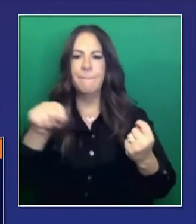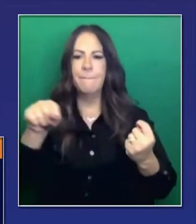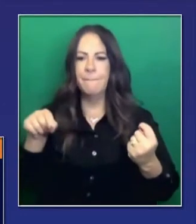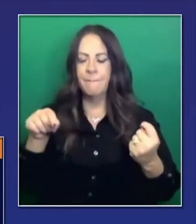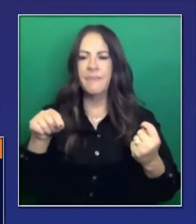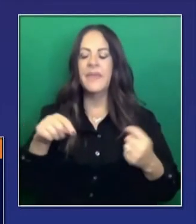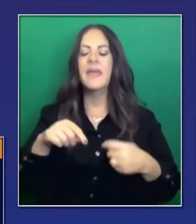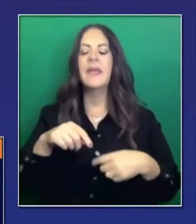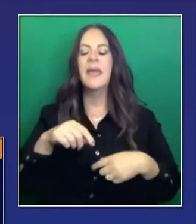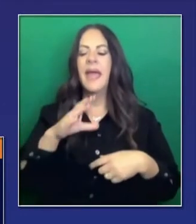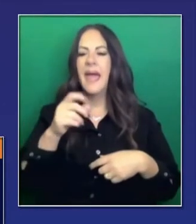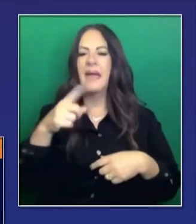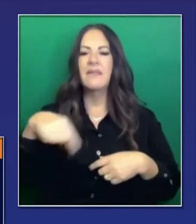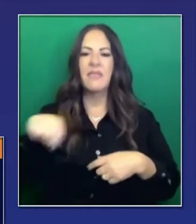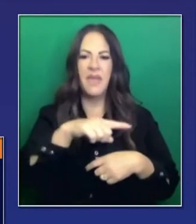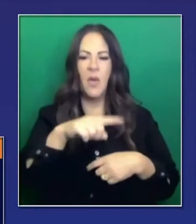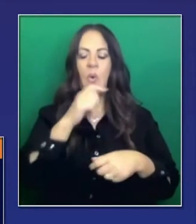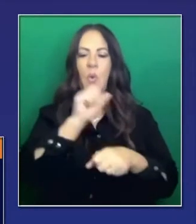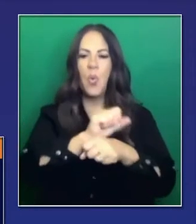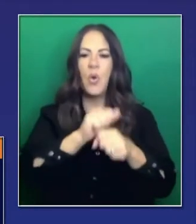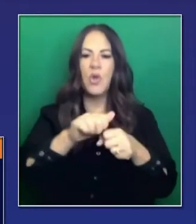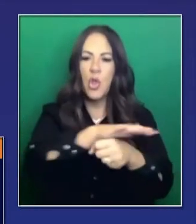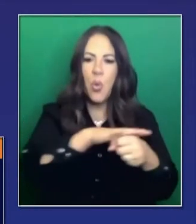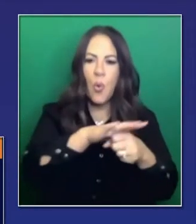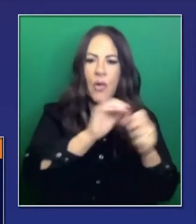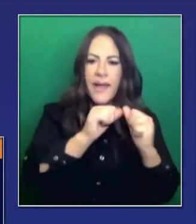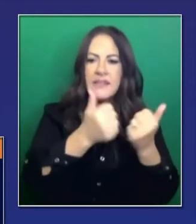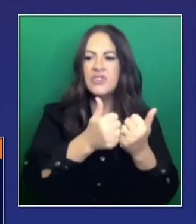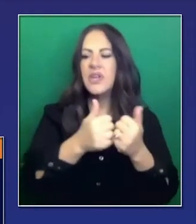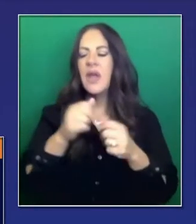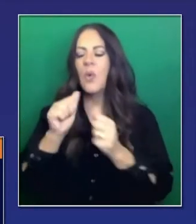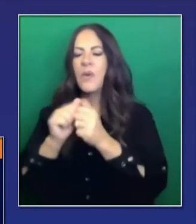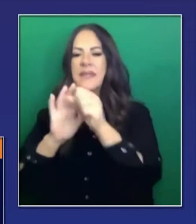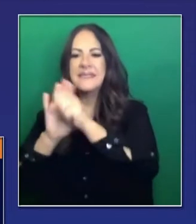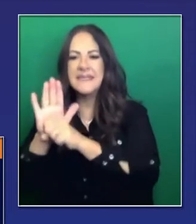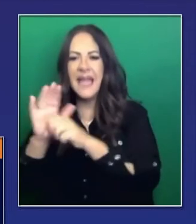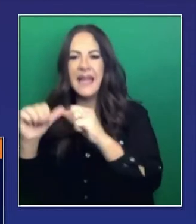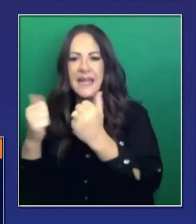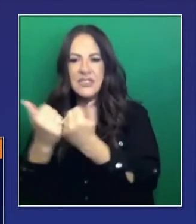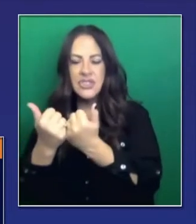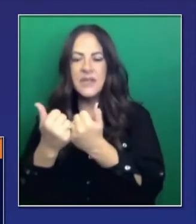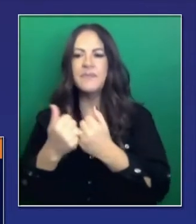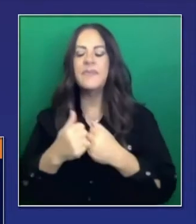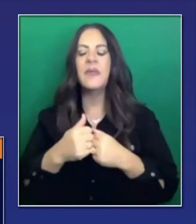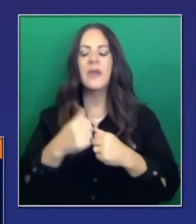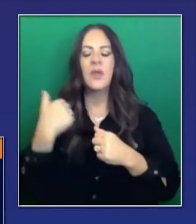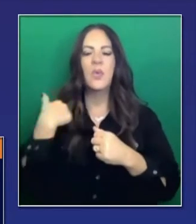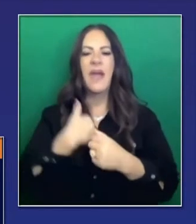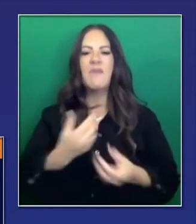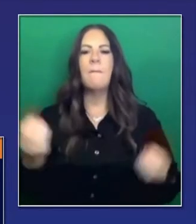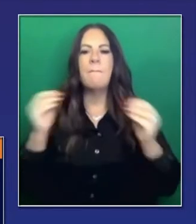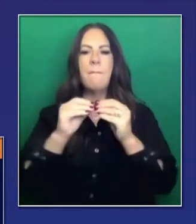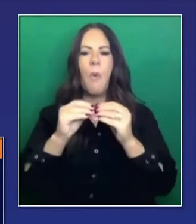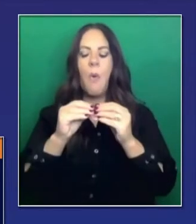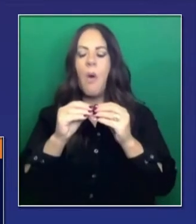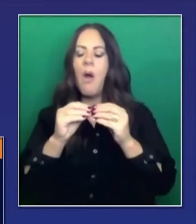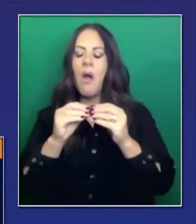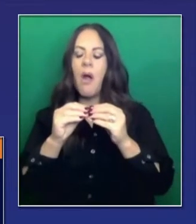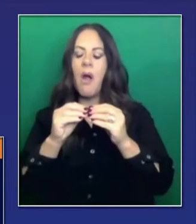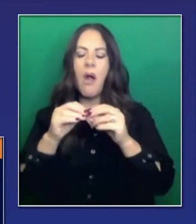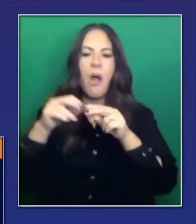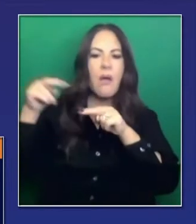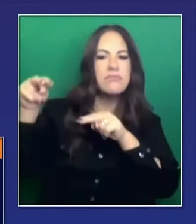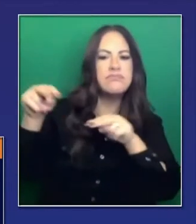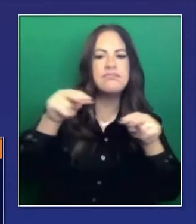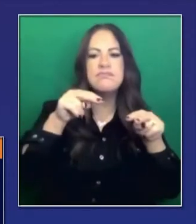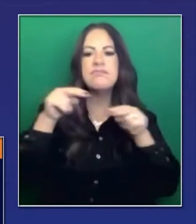una gama de equipos de apoyo para trabajar con agencias estatales para dar más supervisión. Hemos oído esta